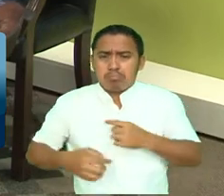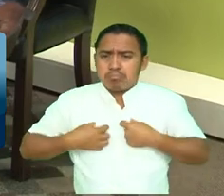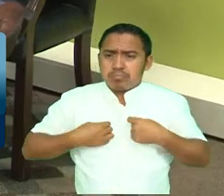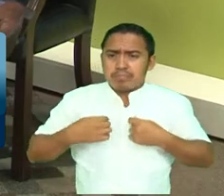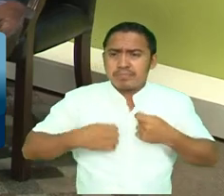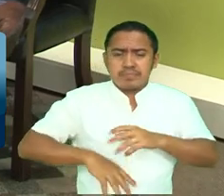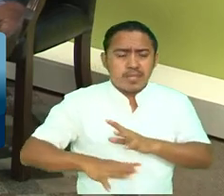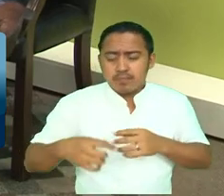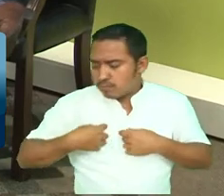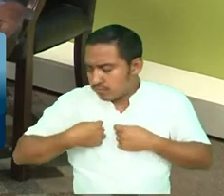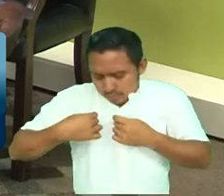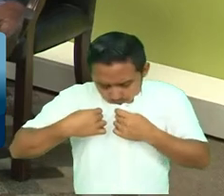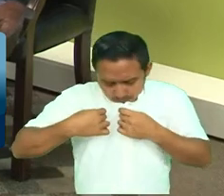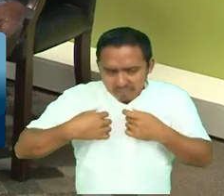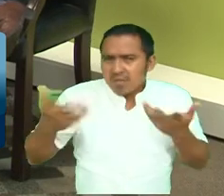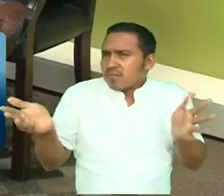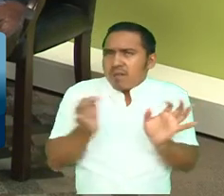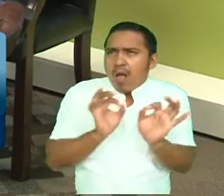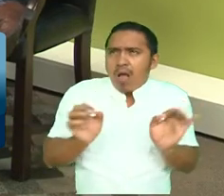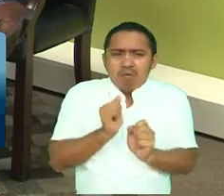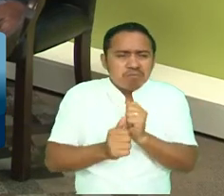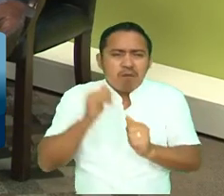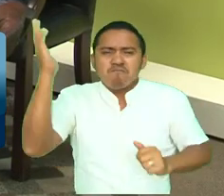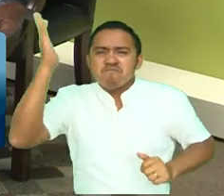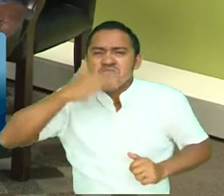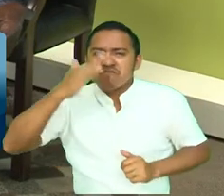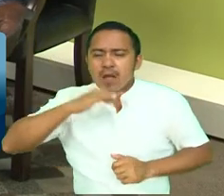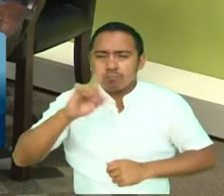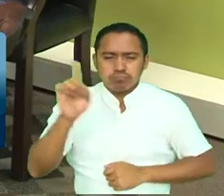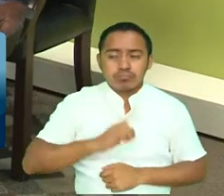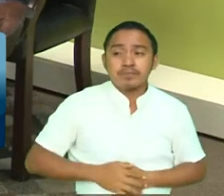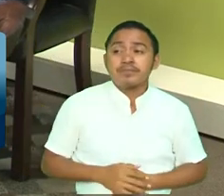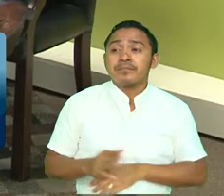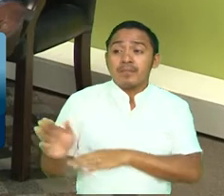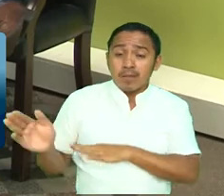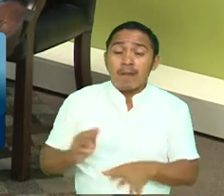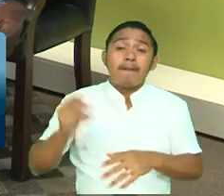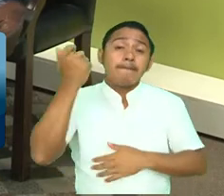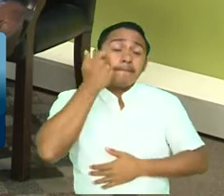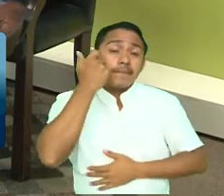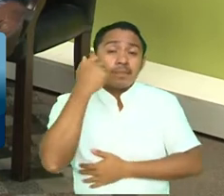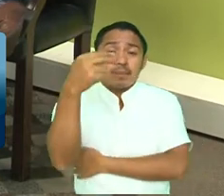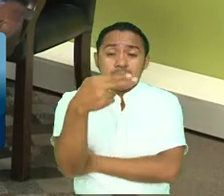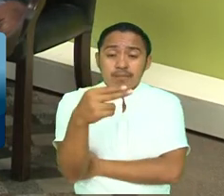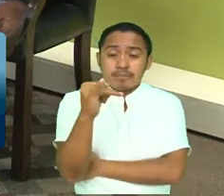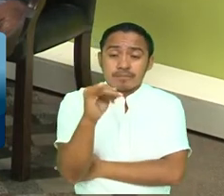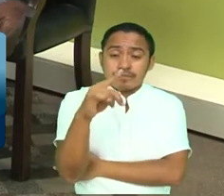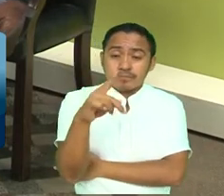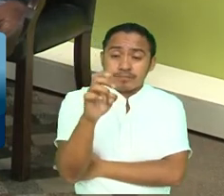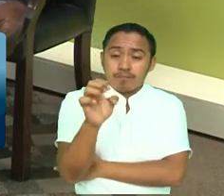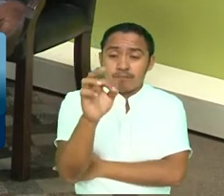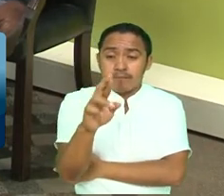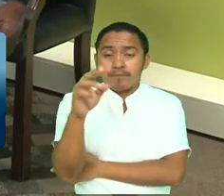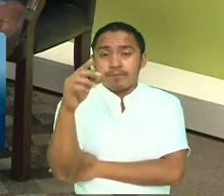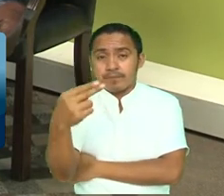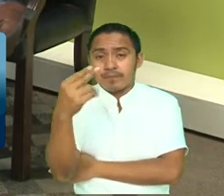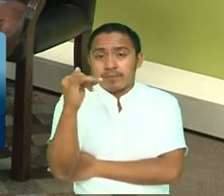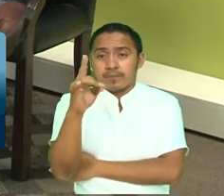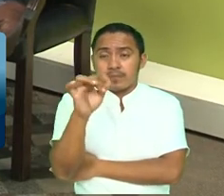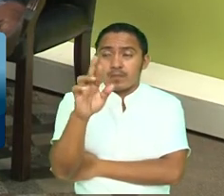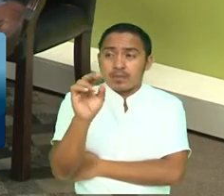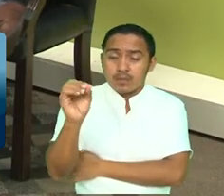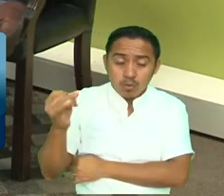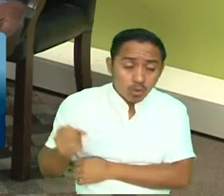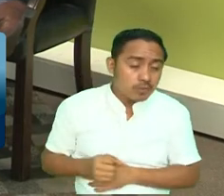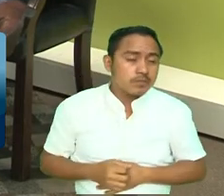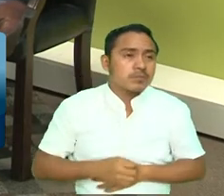Y no huele feo. Pero también está la hiperhidrosis, ¿verdad? La enfermedad en sí, cuando ya es una sudoración que nada lo